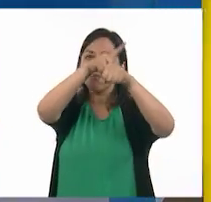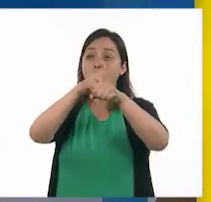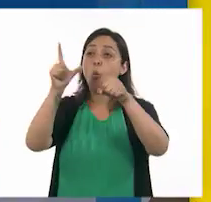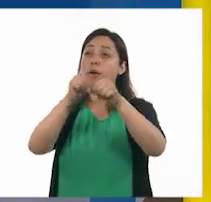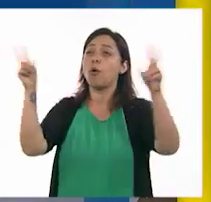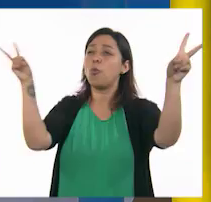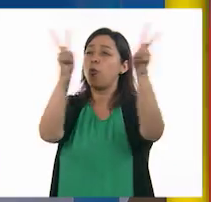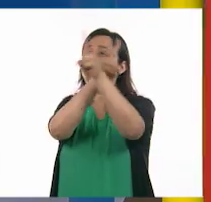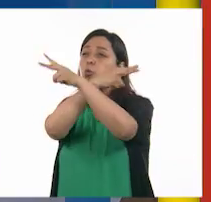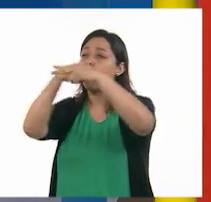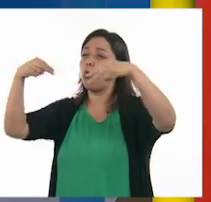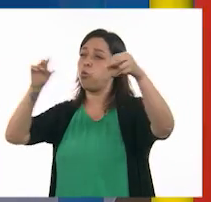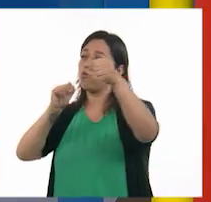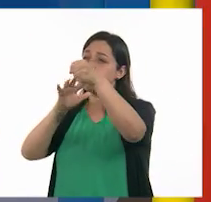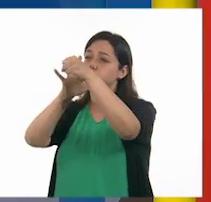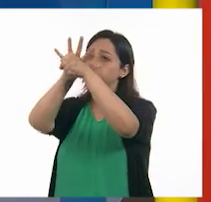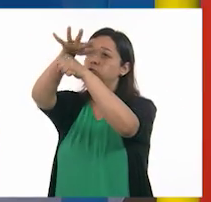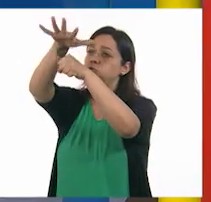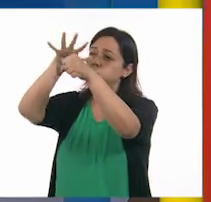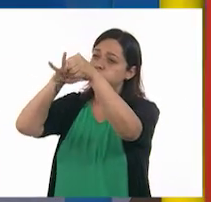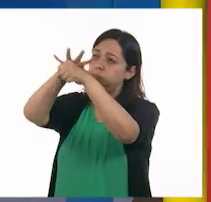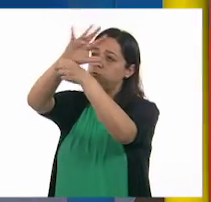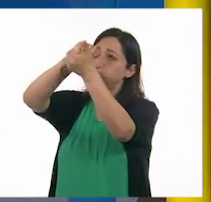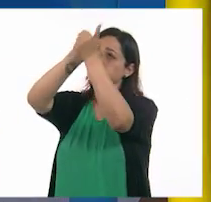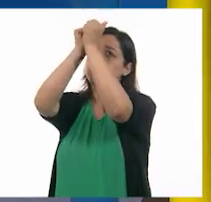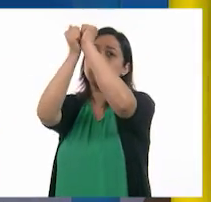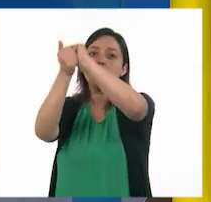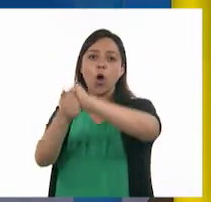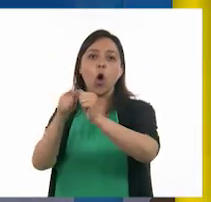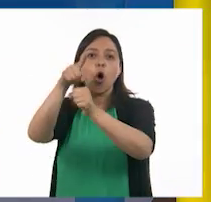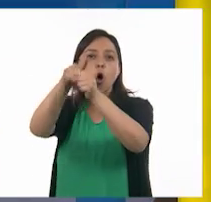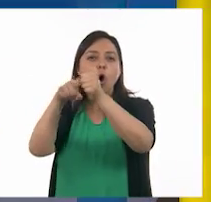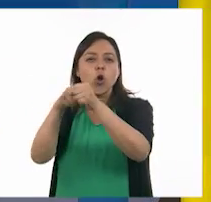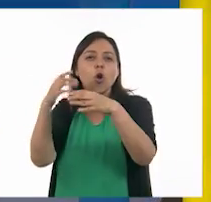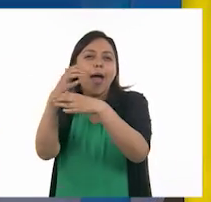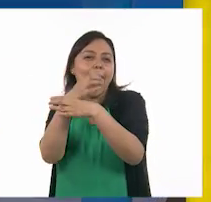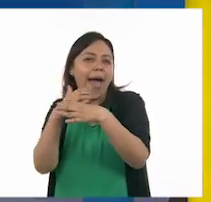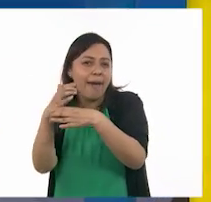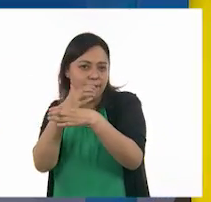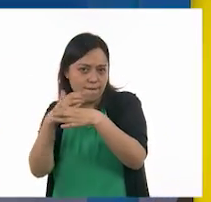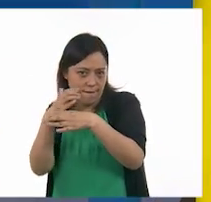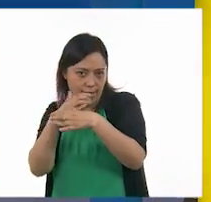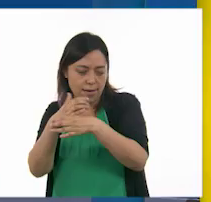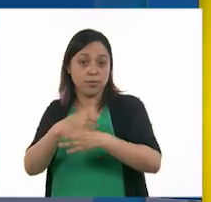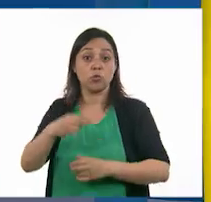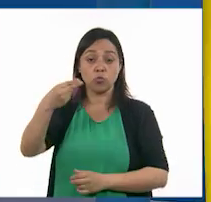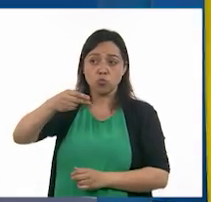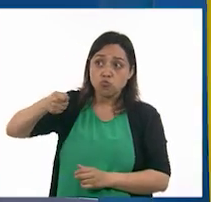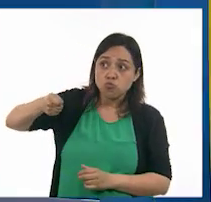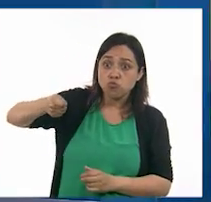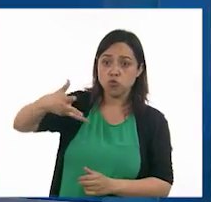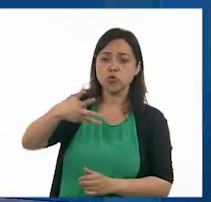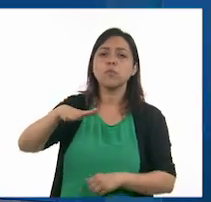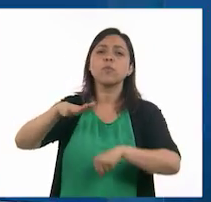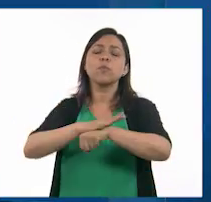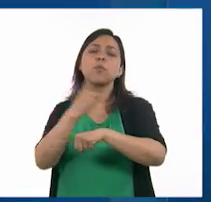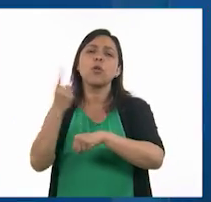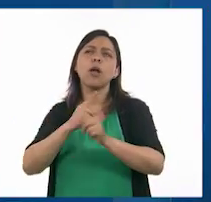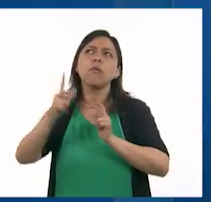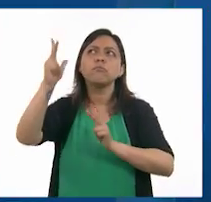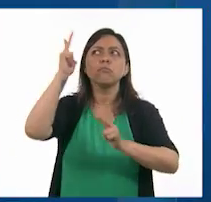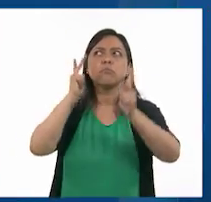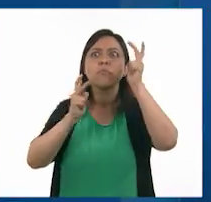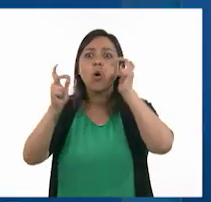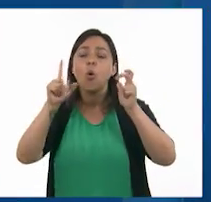erosión han generado colores únicos en tonos ocres. Su nombre se debe a los sonidos que se producen